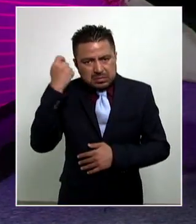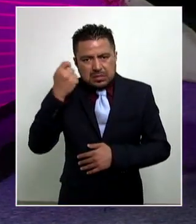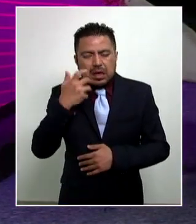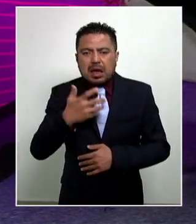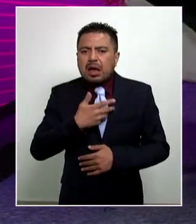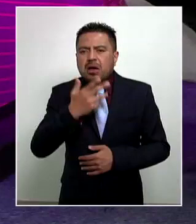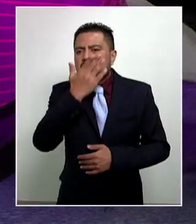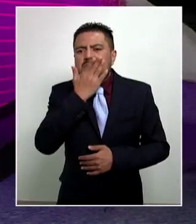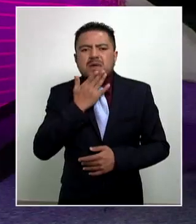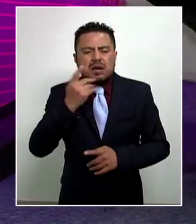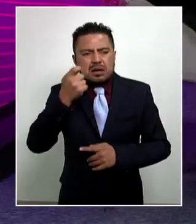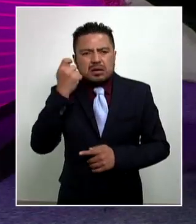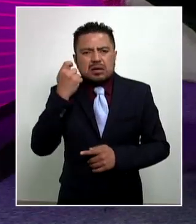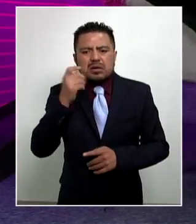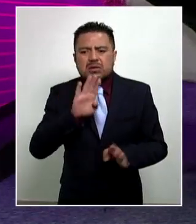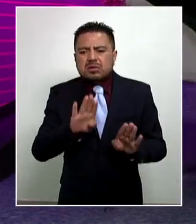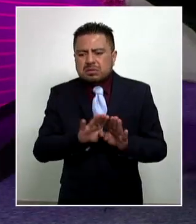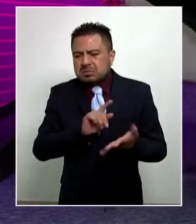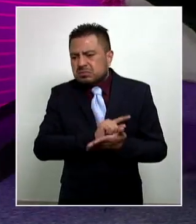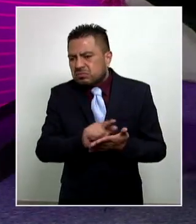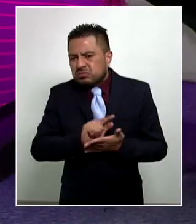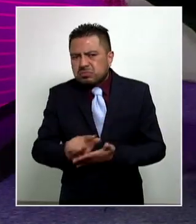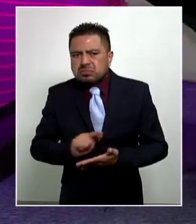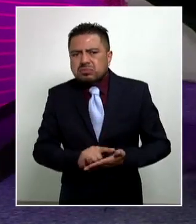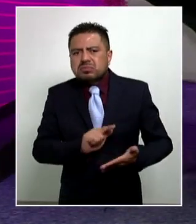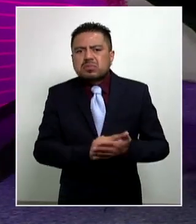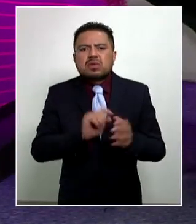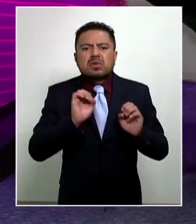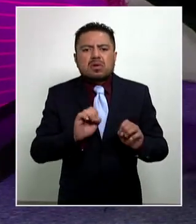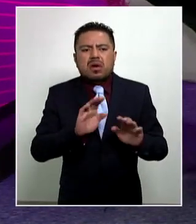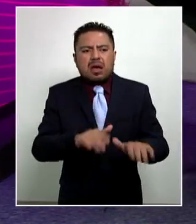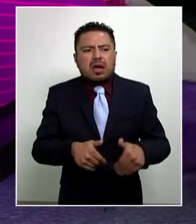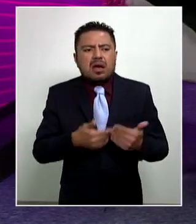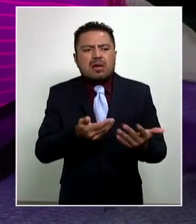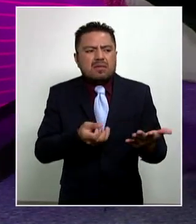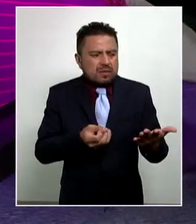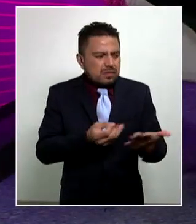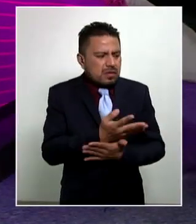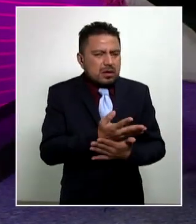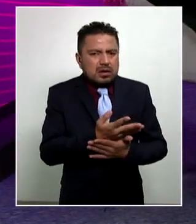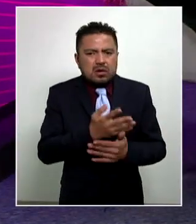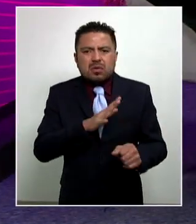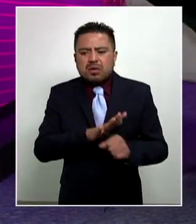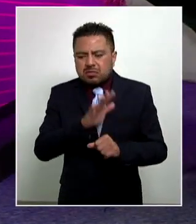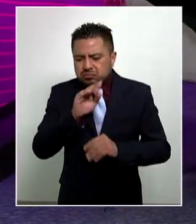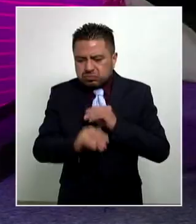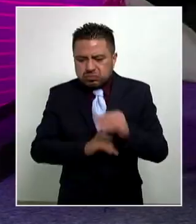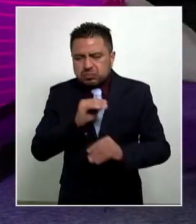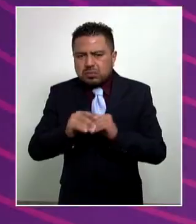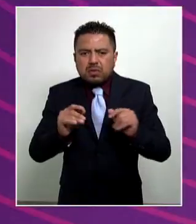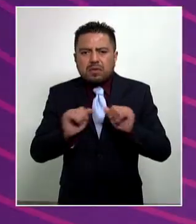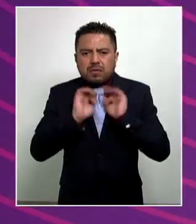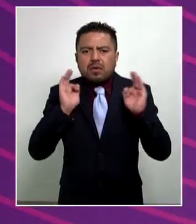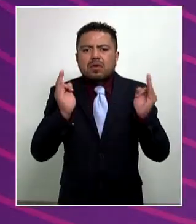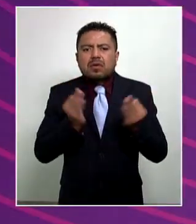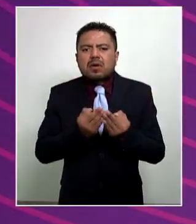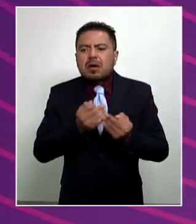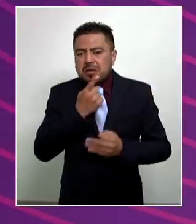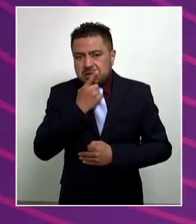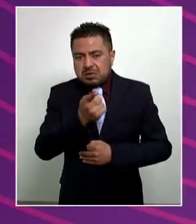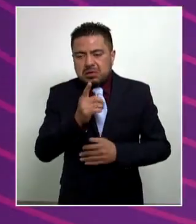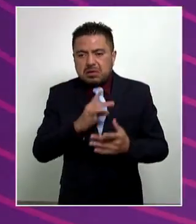tengo no es un peinado antihigiénico o está fuera del constructo de formalidad. Entonces te